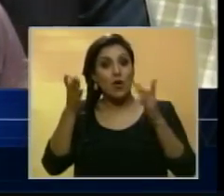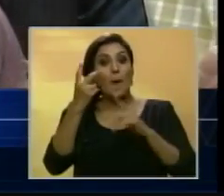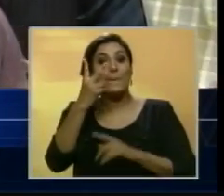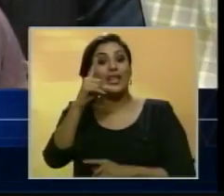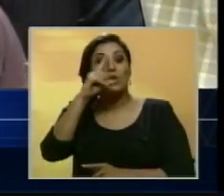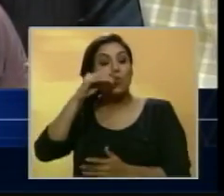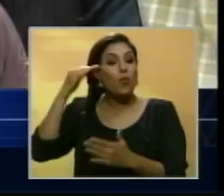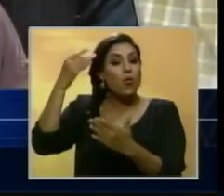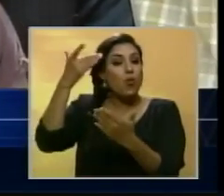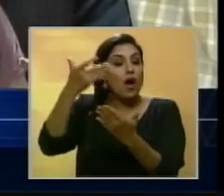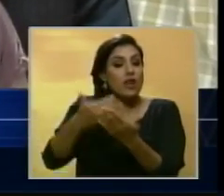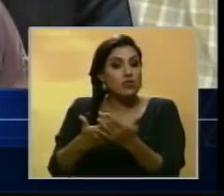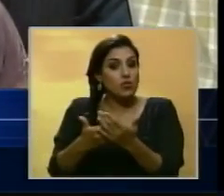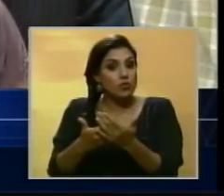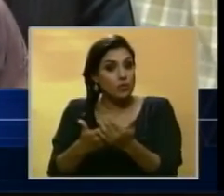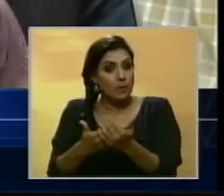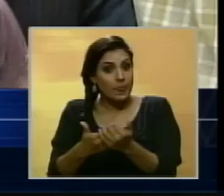21 años.